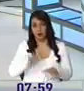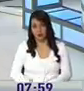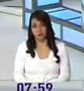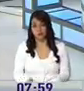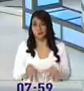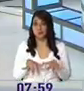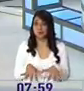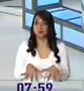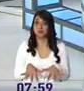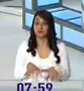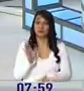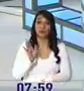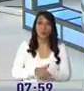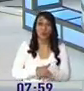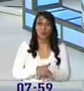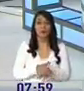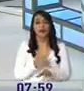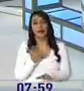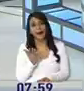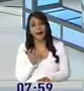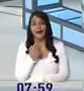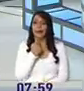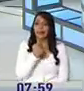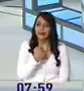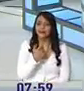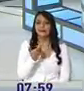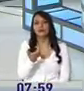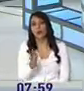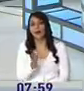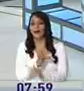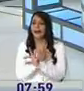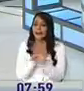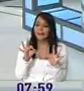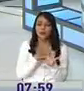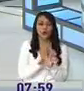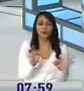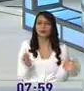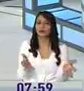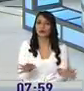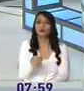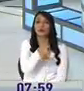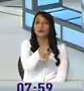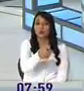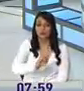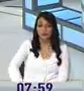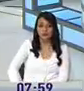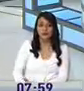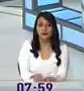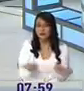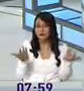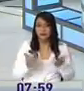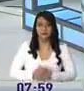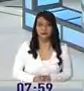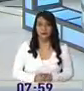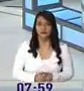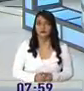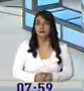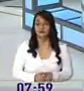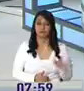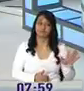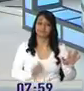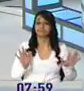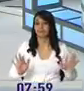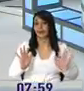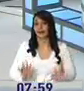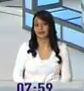solamente es culpa de que por ahí revisaba de que claro no ha hecho limpieza a los sumideros Y ustedes no han dejado de votar la basura de lado lado la